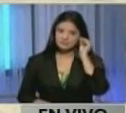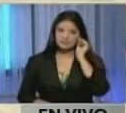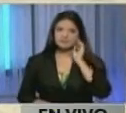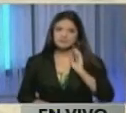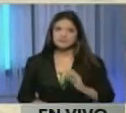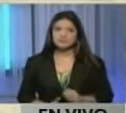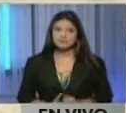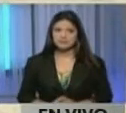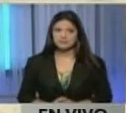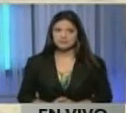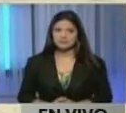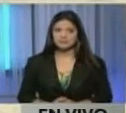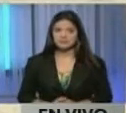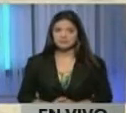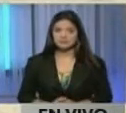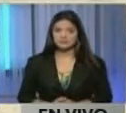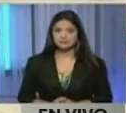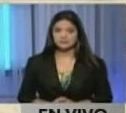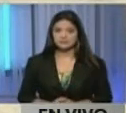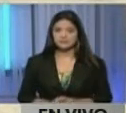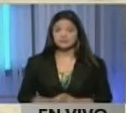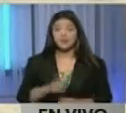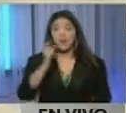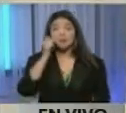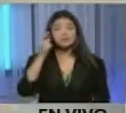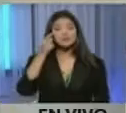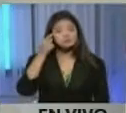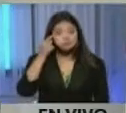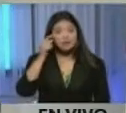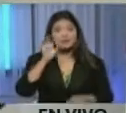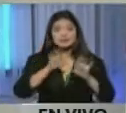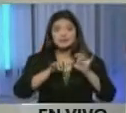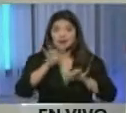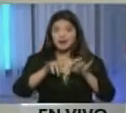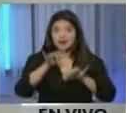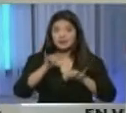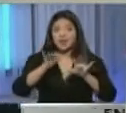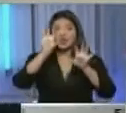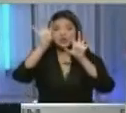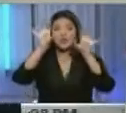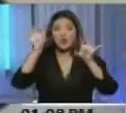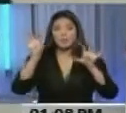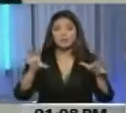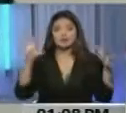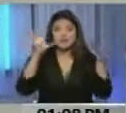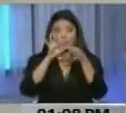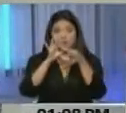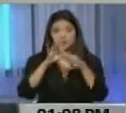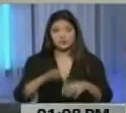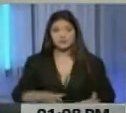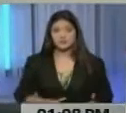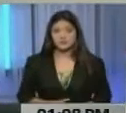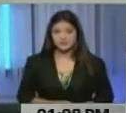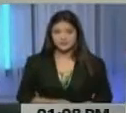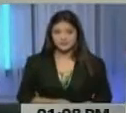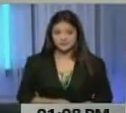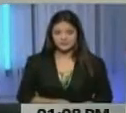Los excelentísimos señores Ban Ki-moon, secretario general de las Naciones Unidas.